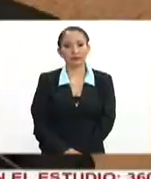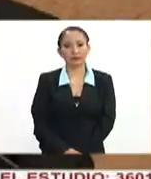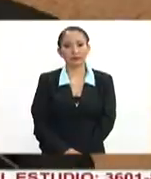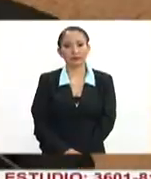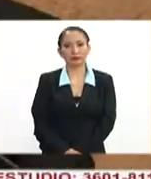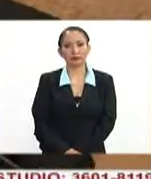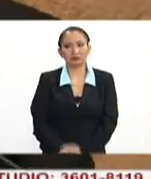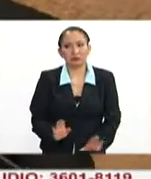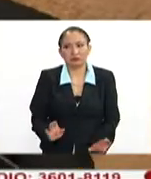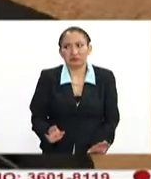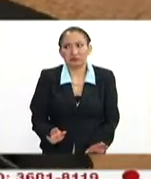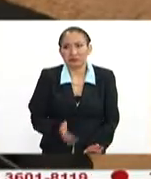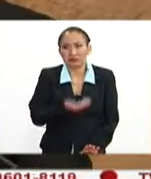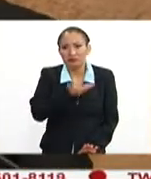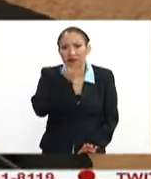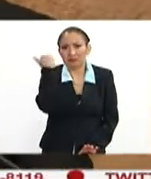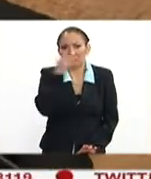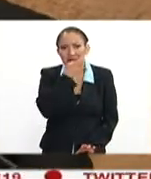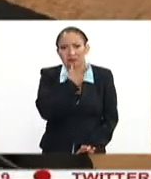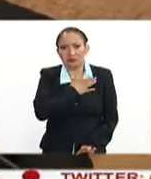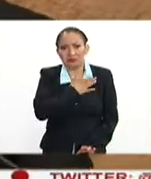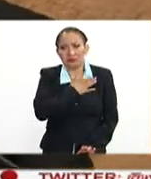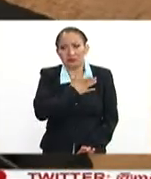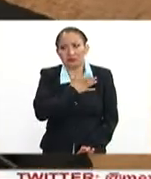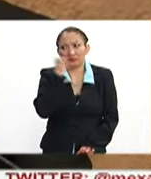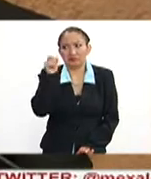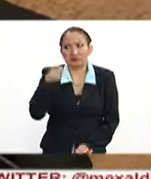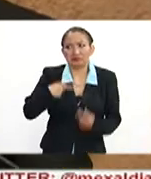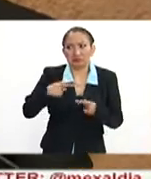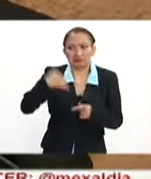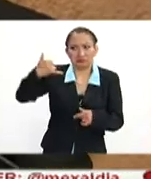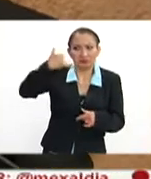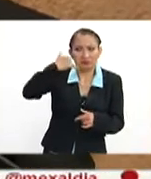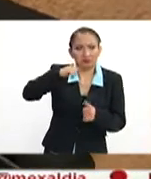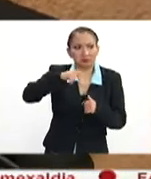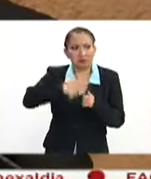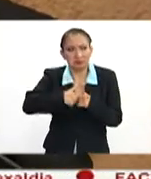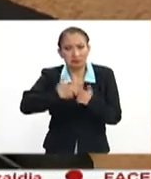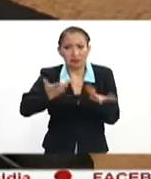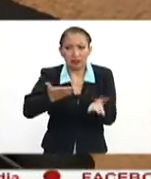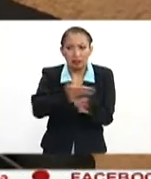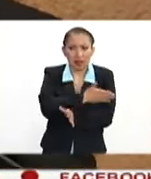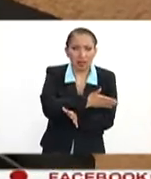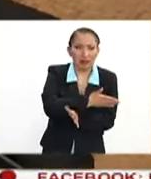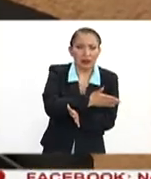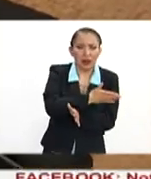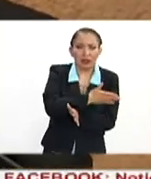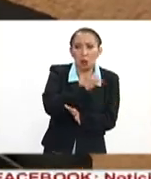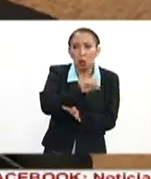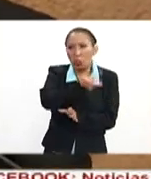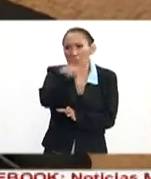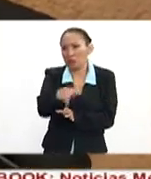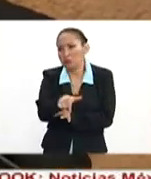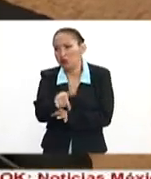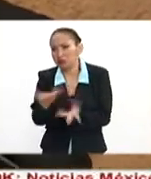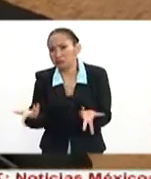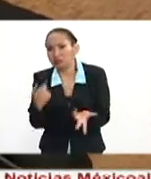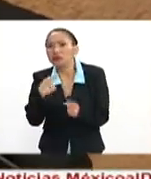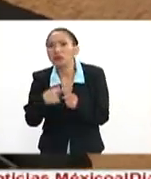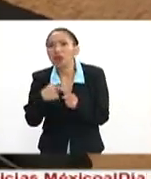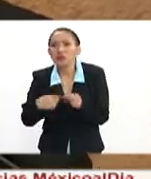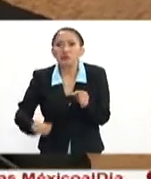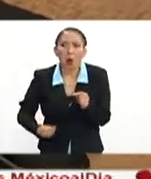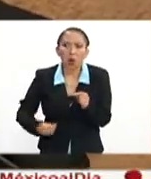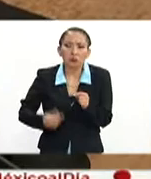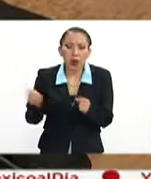No tuvimos ningún aviso de parte de nadie, ni antes, ni nadie más, nadie se ha